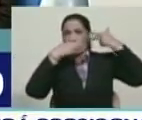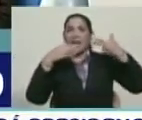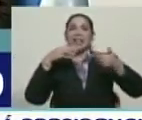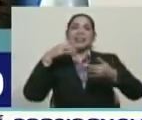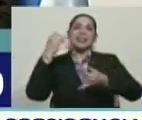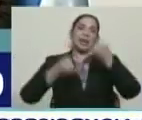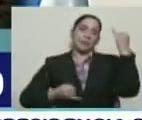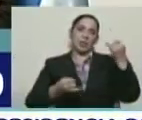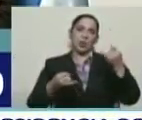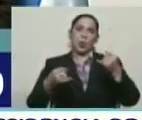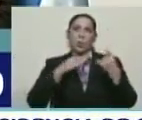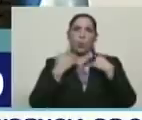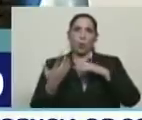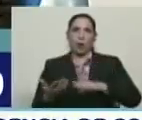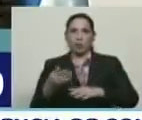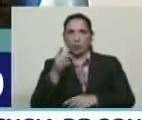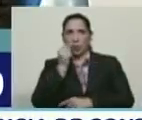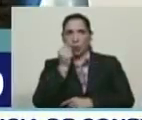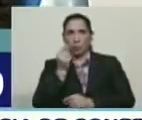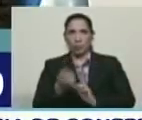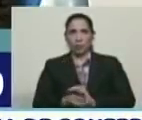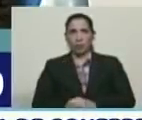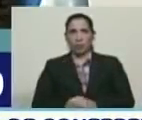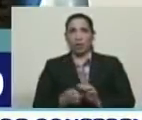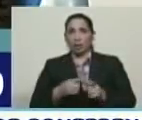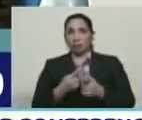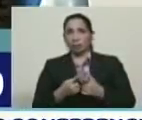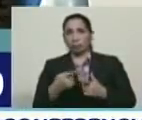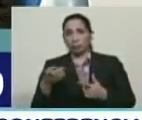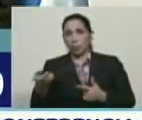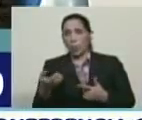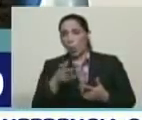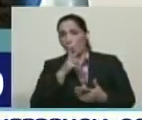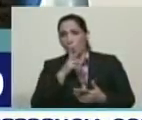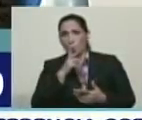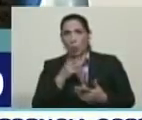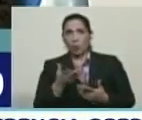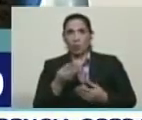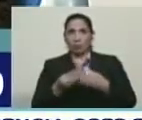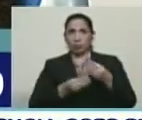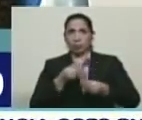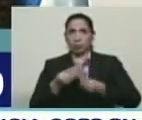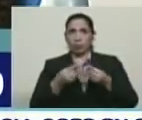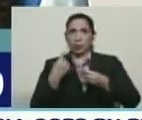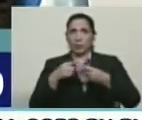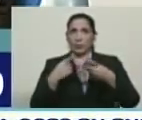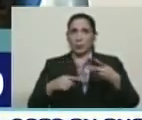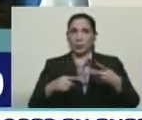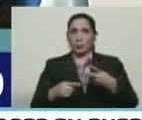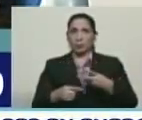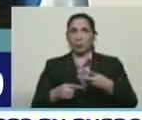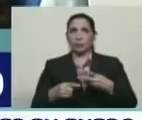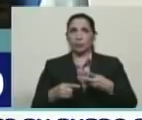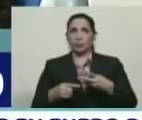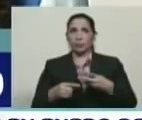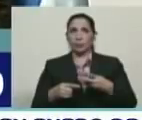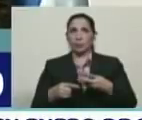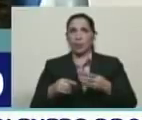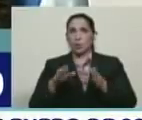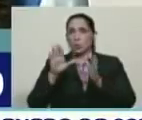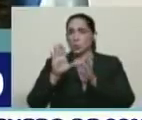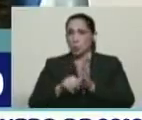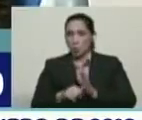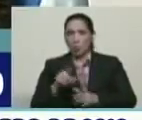Castillo. Estas seis personas fueron acusadas el 30 de noviembre por los delitos de secuestro agravado, que incluye muerte